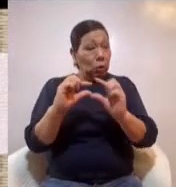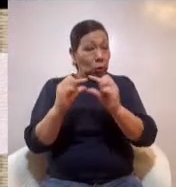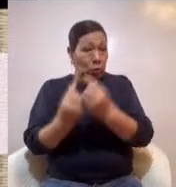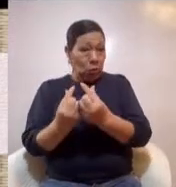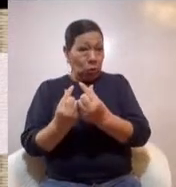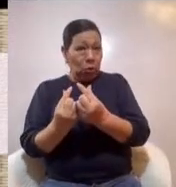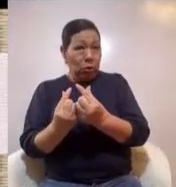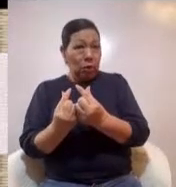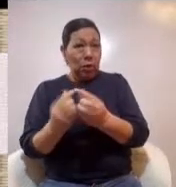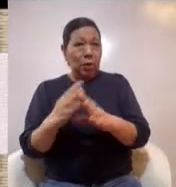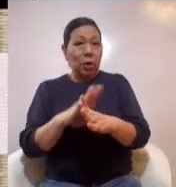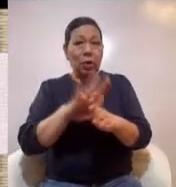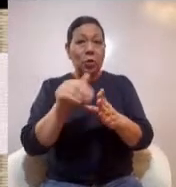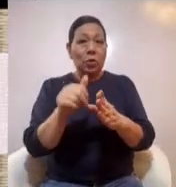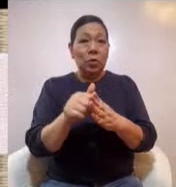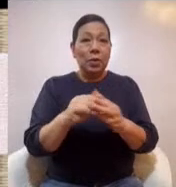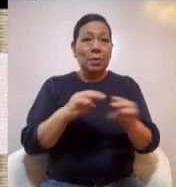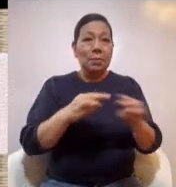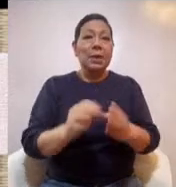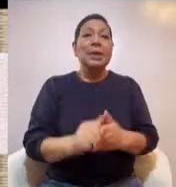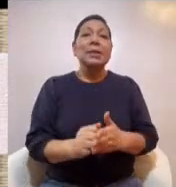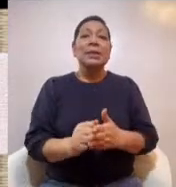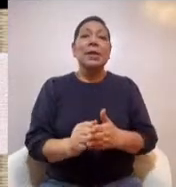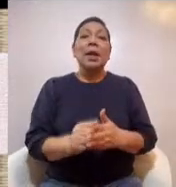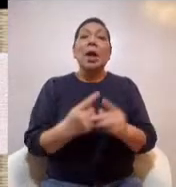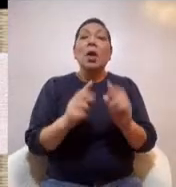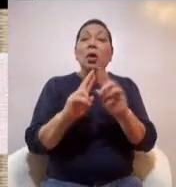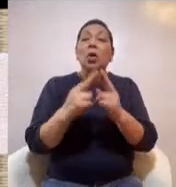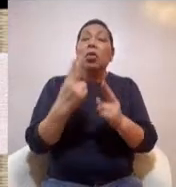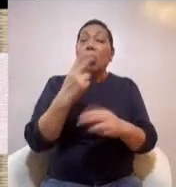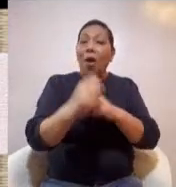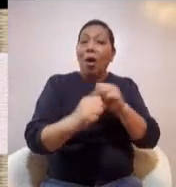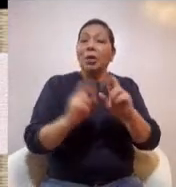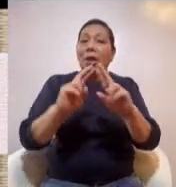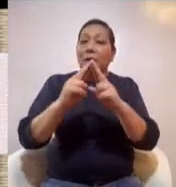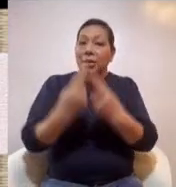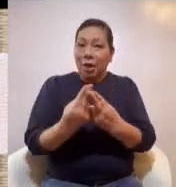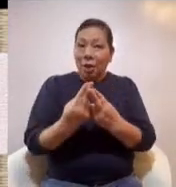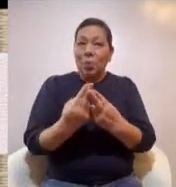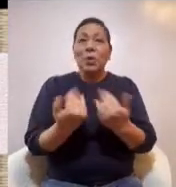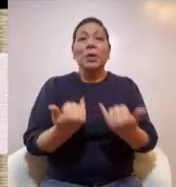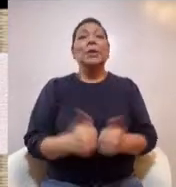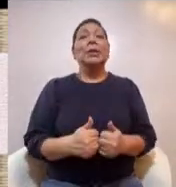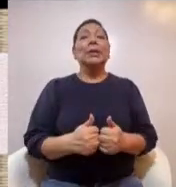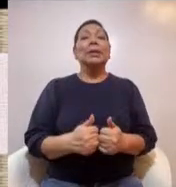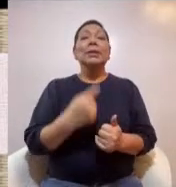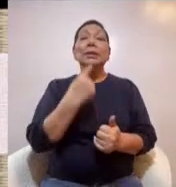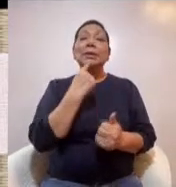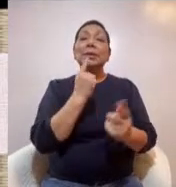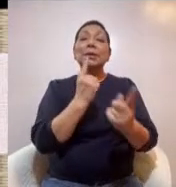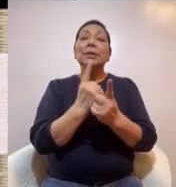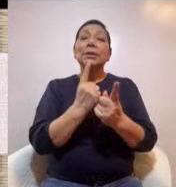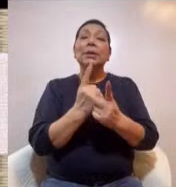un órgano conformado por todas las ministras, y las ministras se reúnen cada 2 años. En